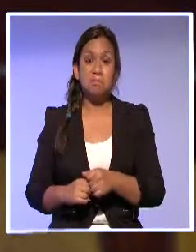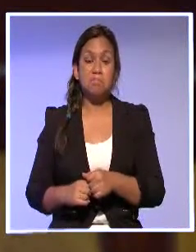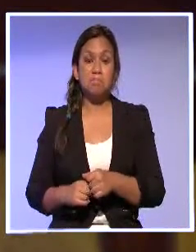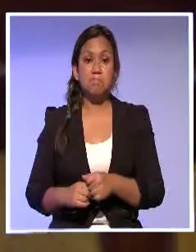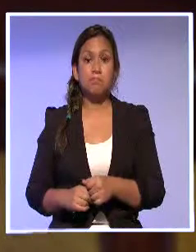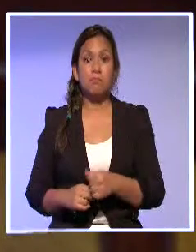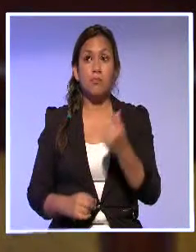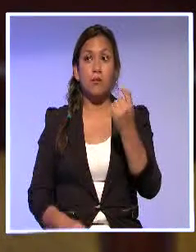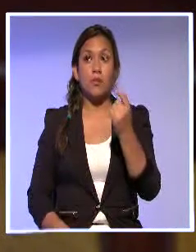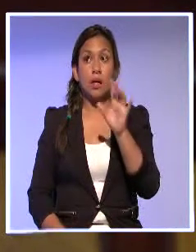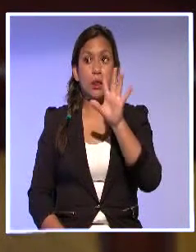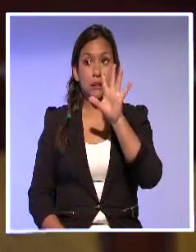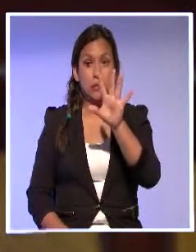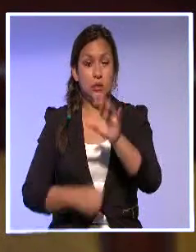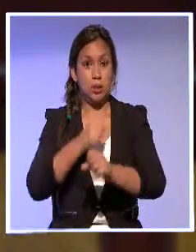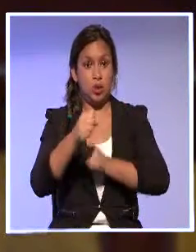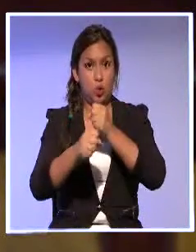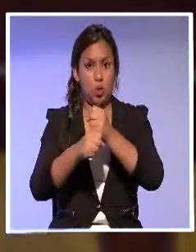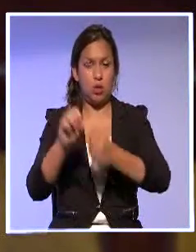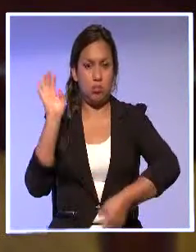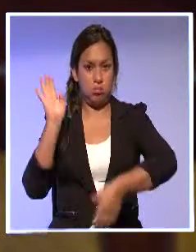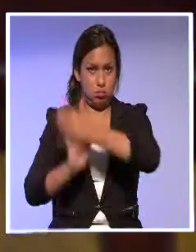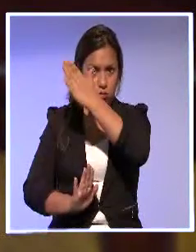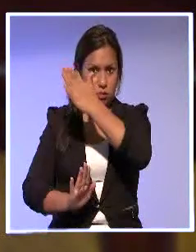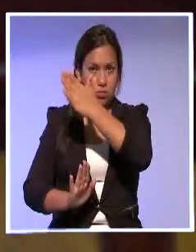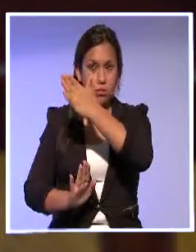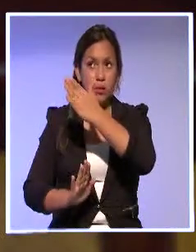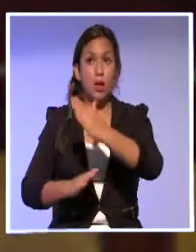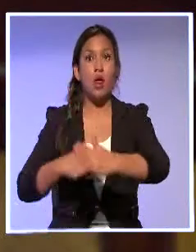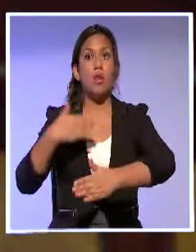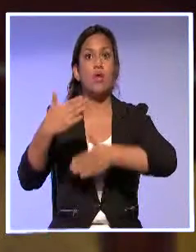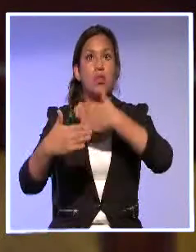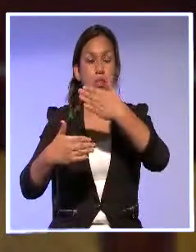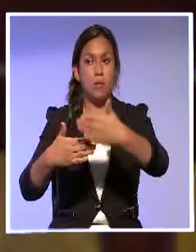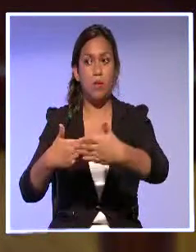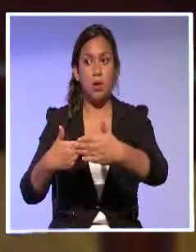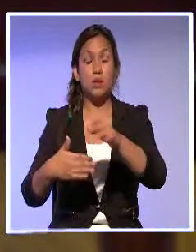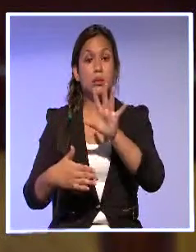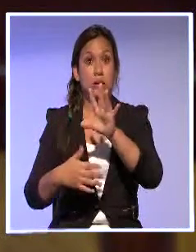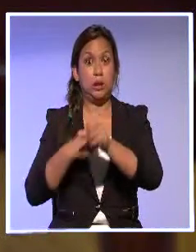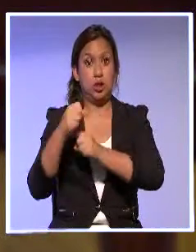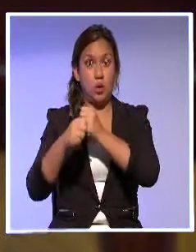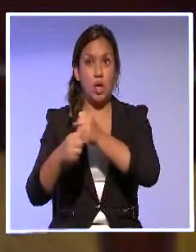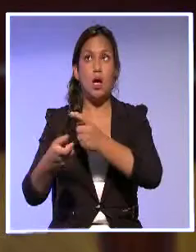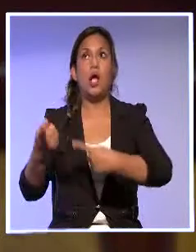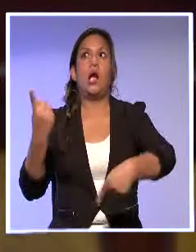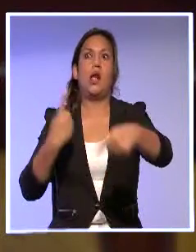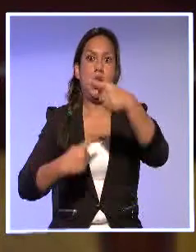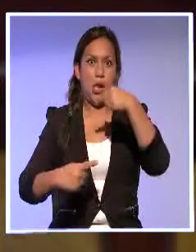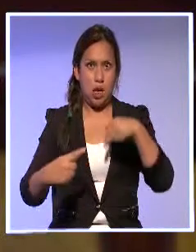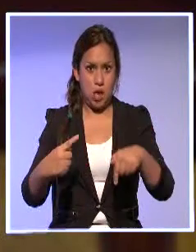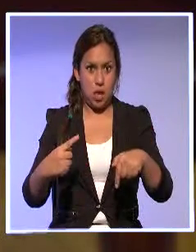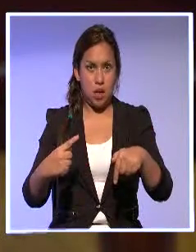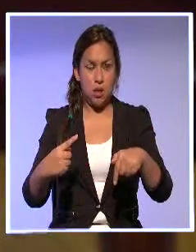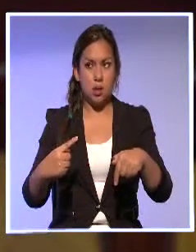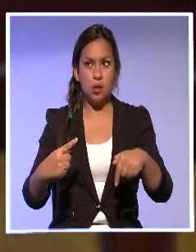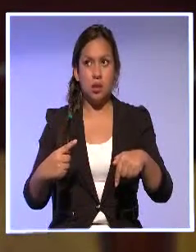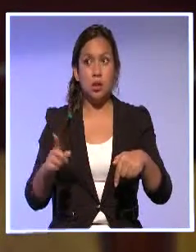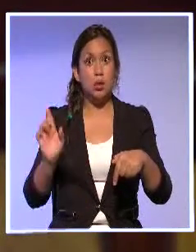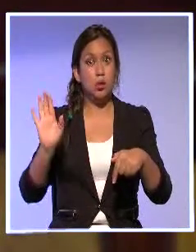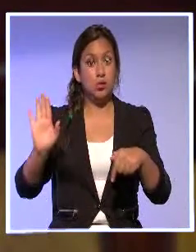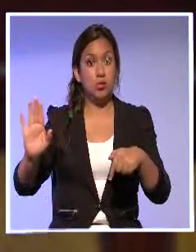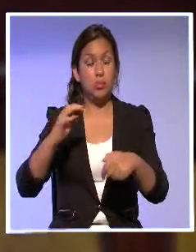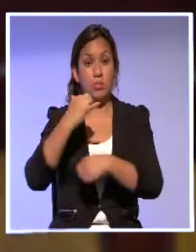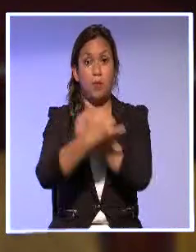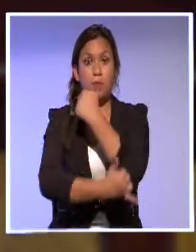estuve 13 a 5 años fuera primero luego de 5 años regresé bueno pues un país muy